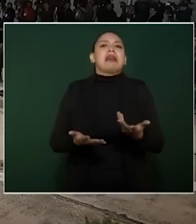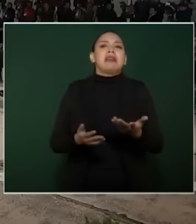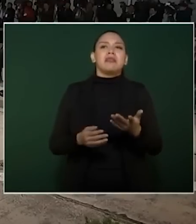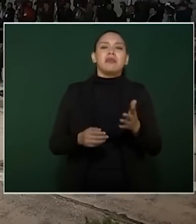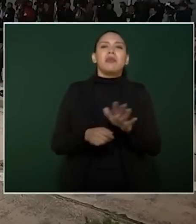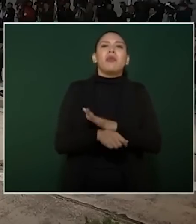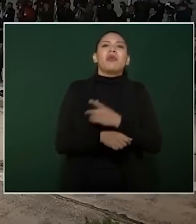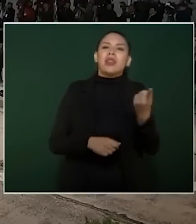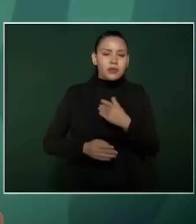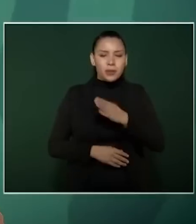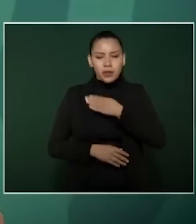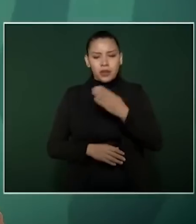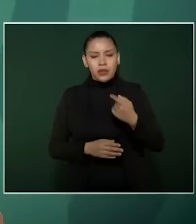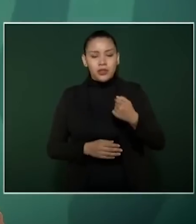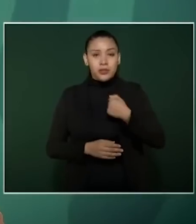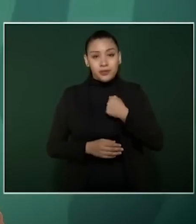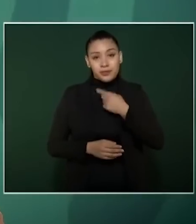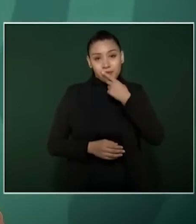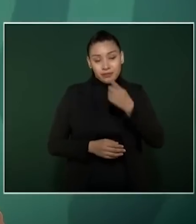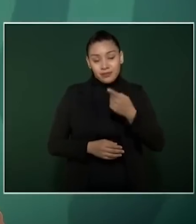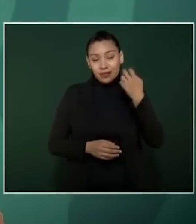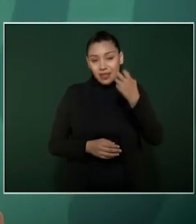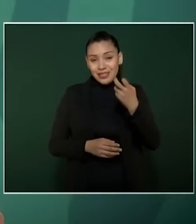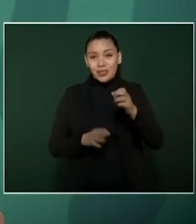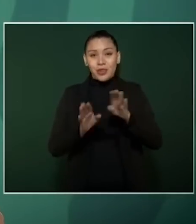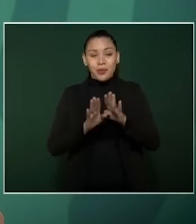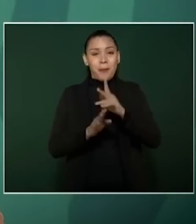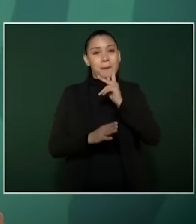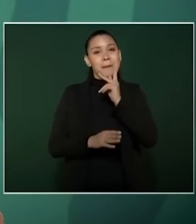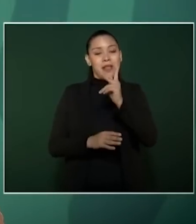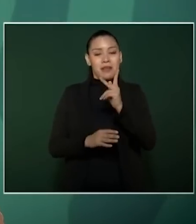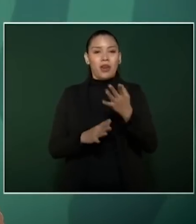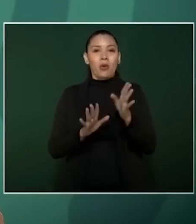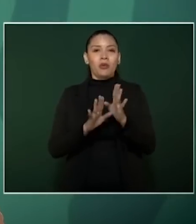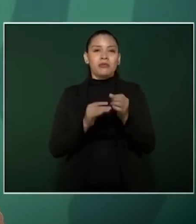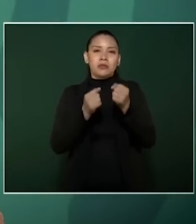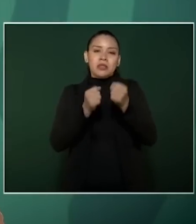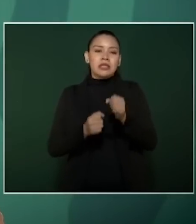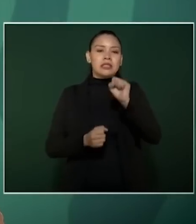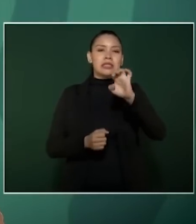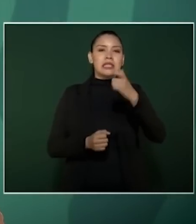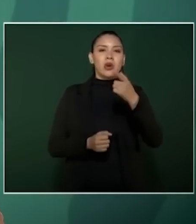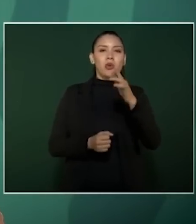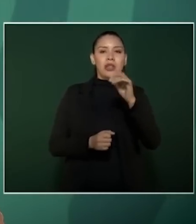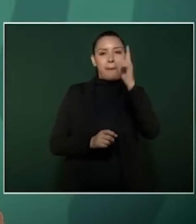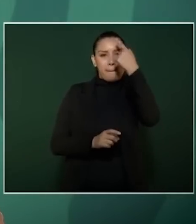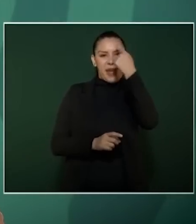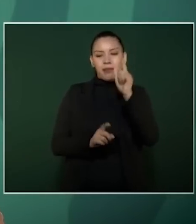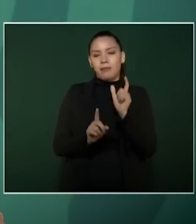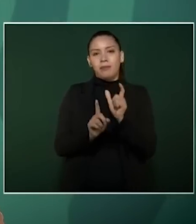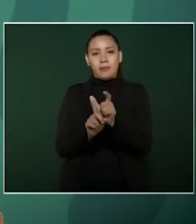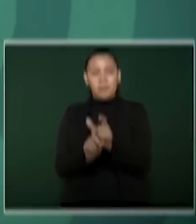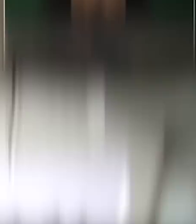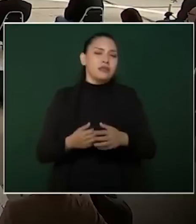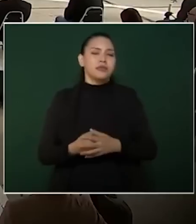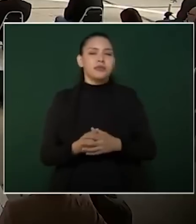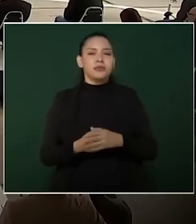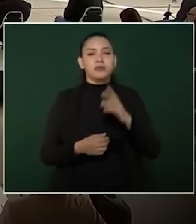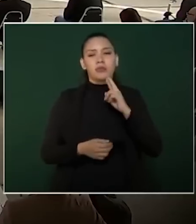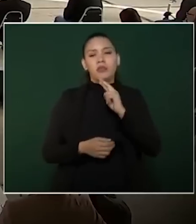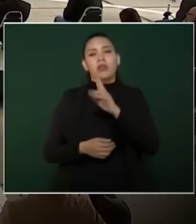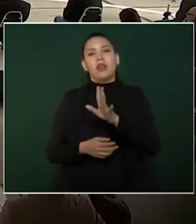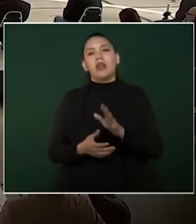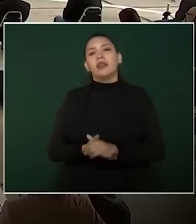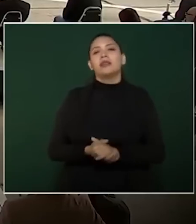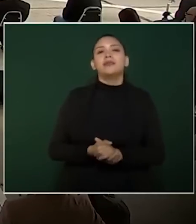inquilino de Palacio Nacional no permitió que el general secretario tomara el micrófono y fue él quien respondió.